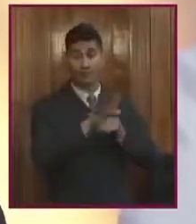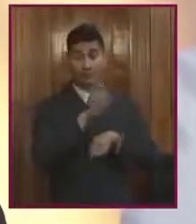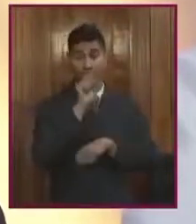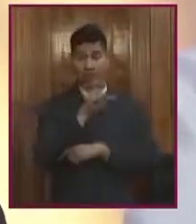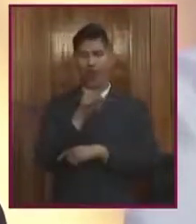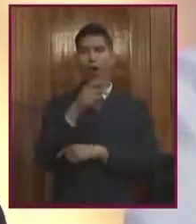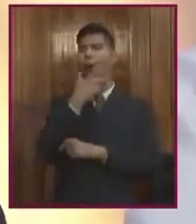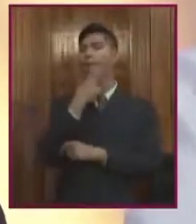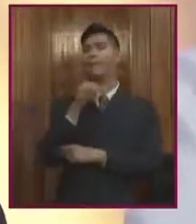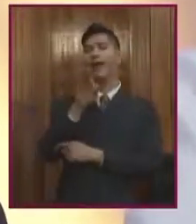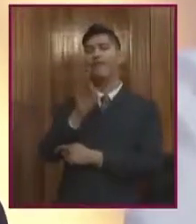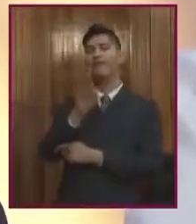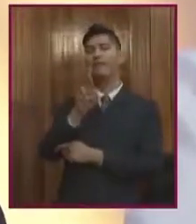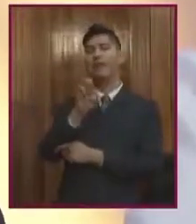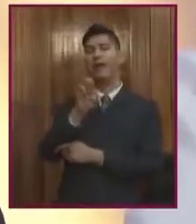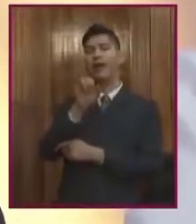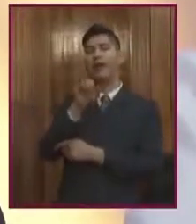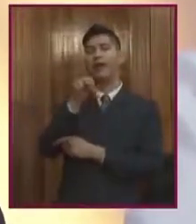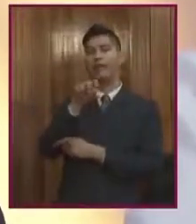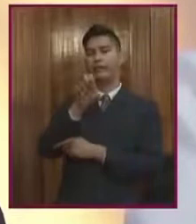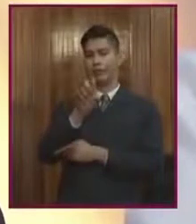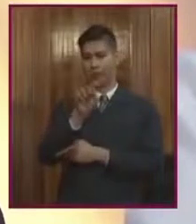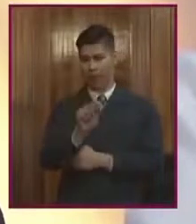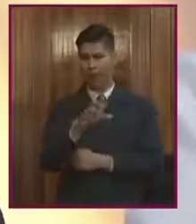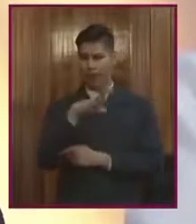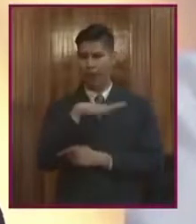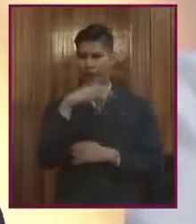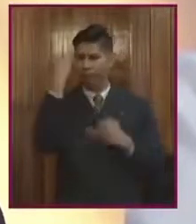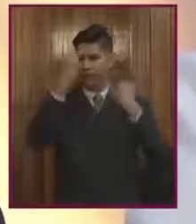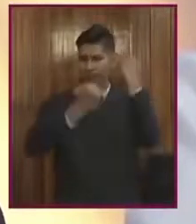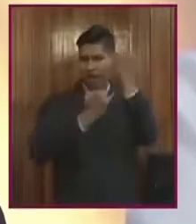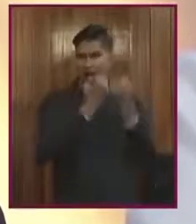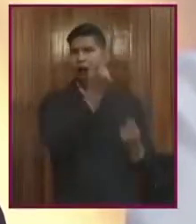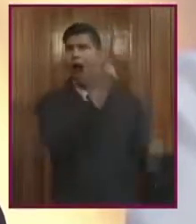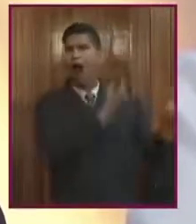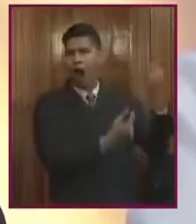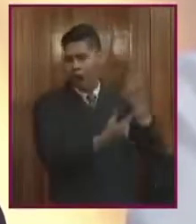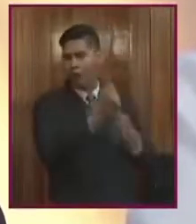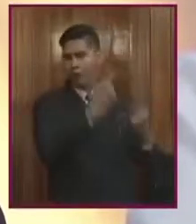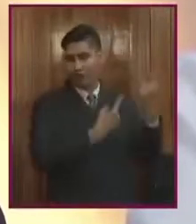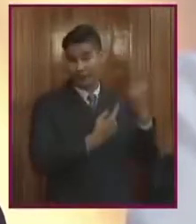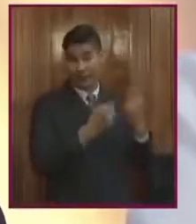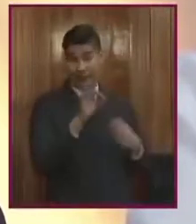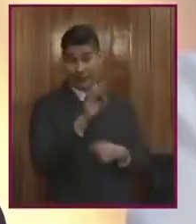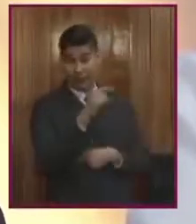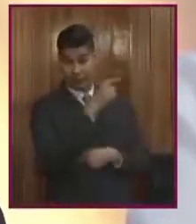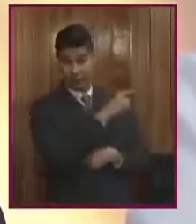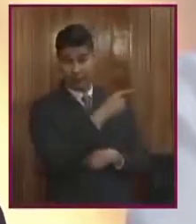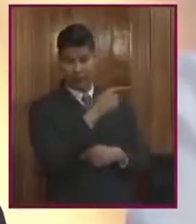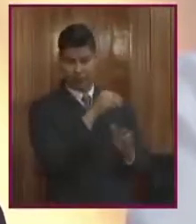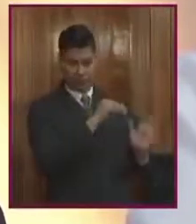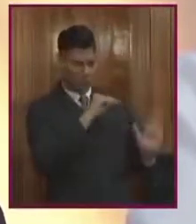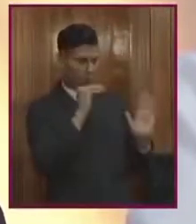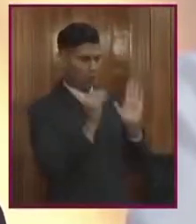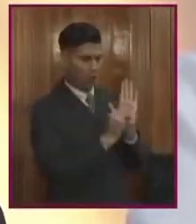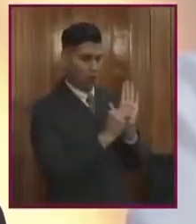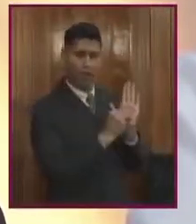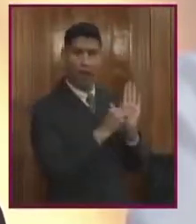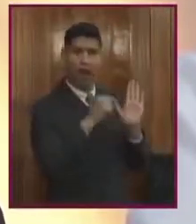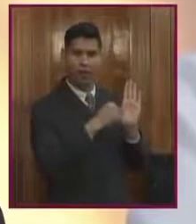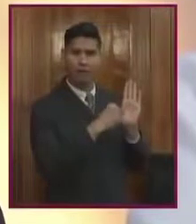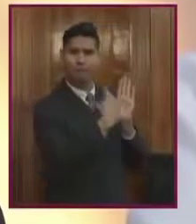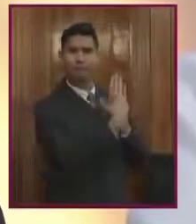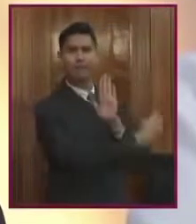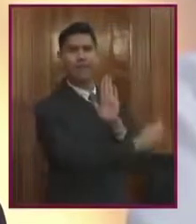posibilitan o abren rutas para experimentar, aunque no haya denominado él lo que hacían evaluación